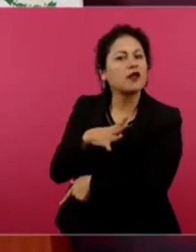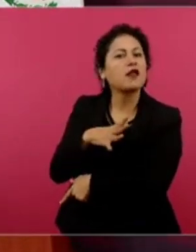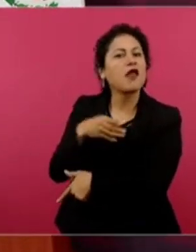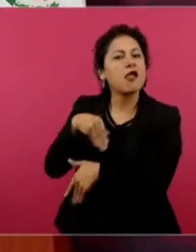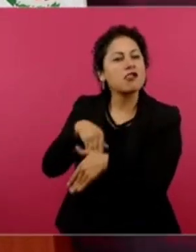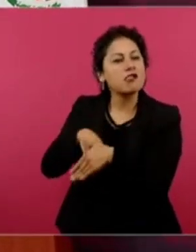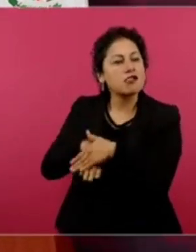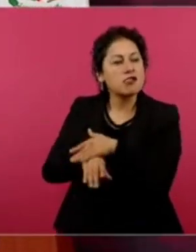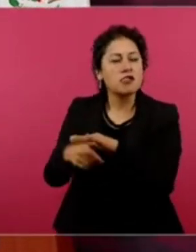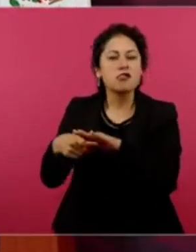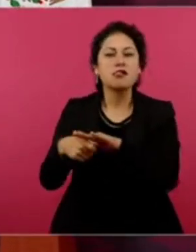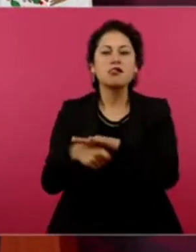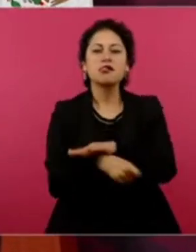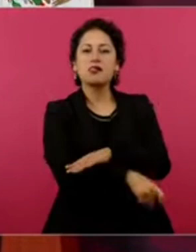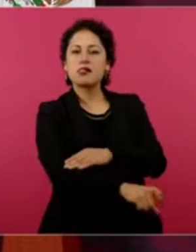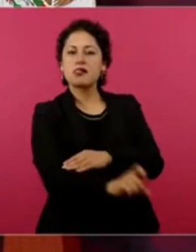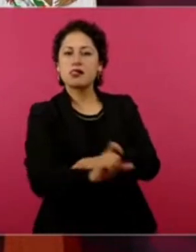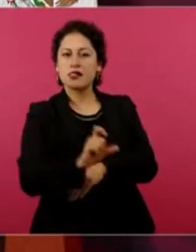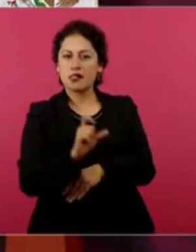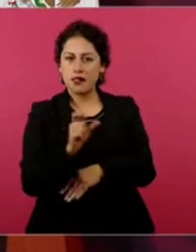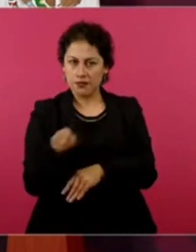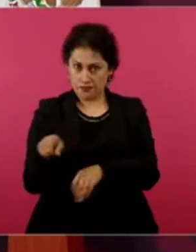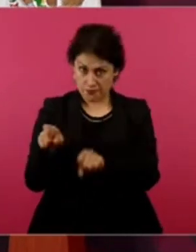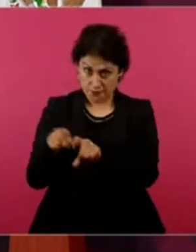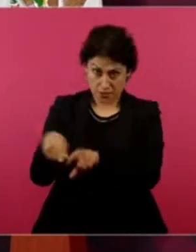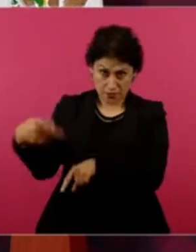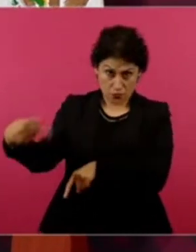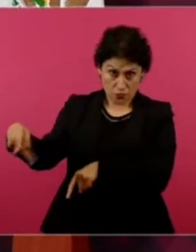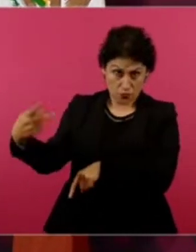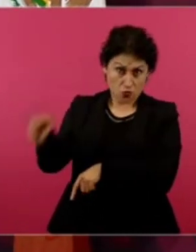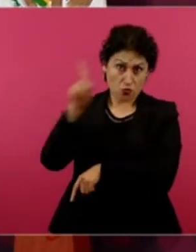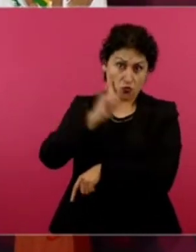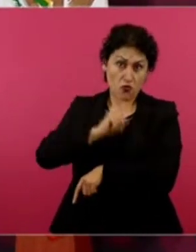que llevaba a cabo la señora Xóchitl.